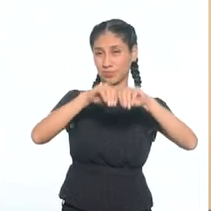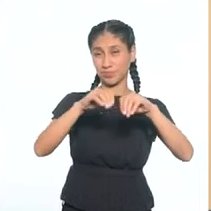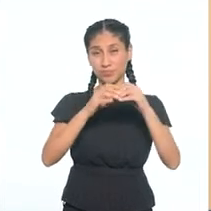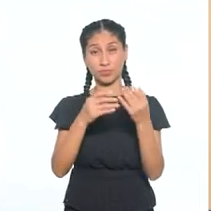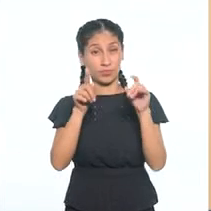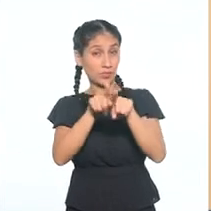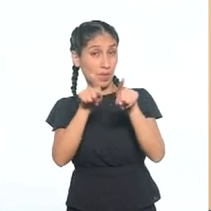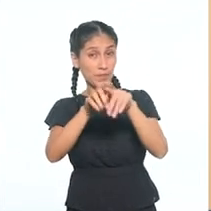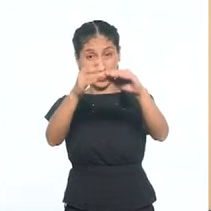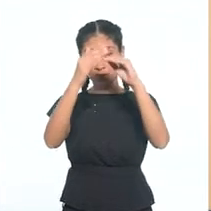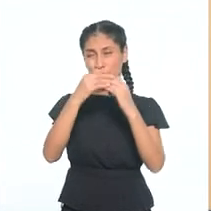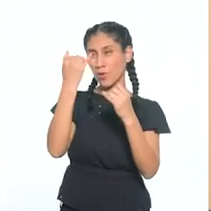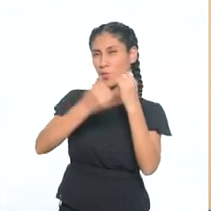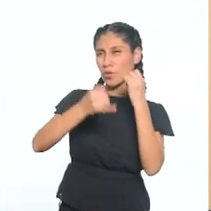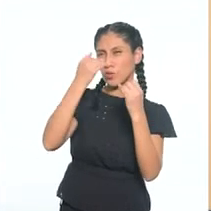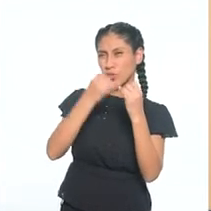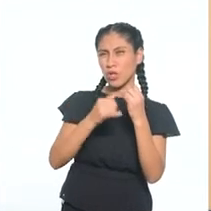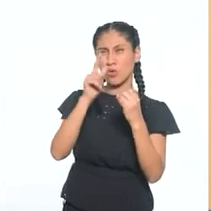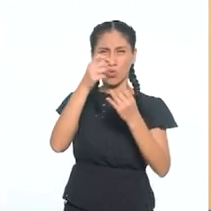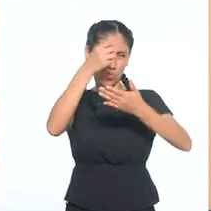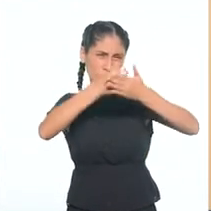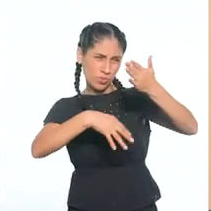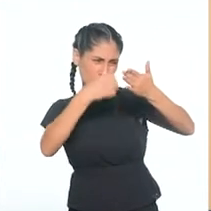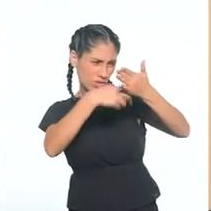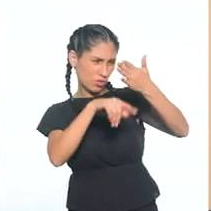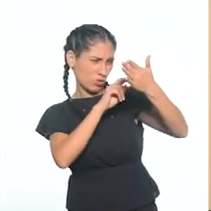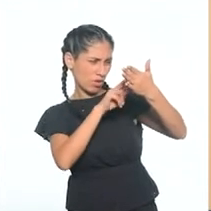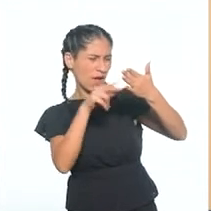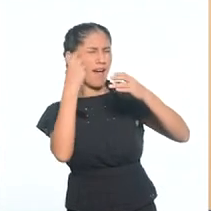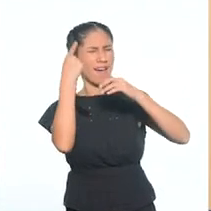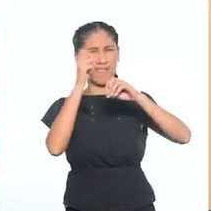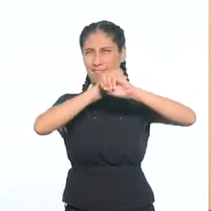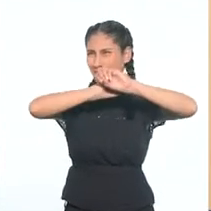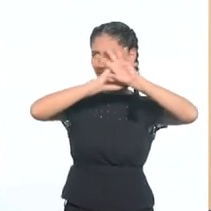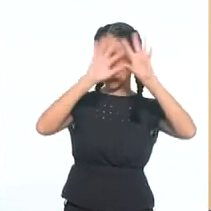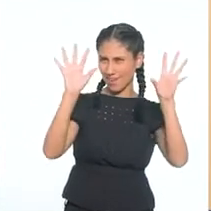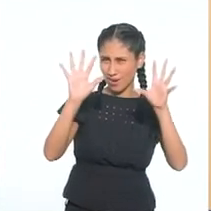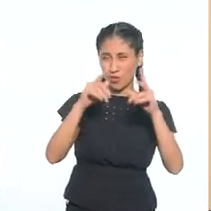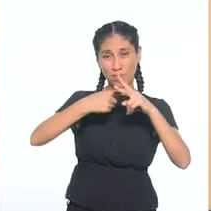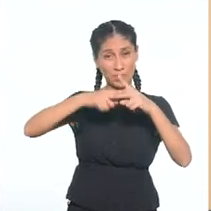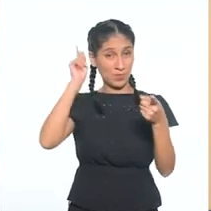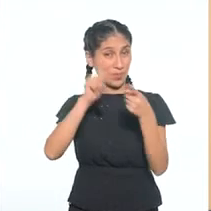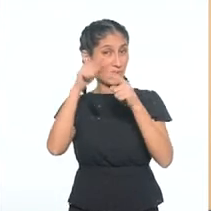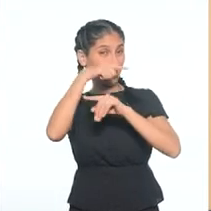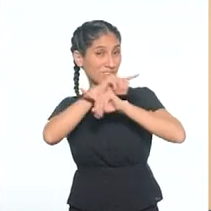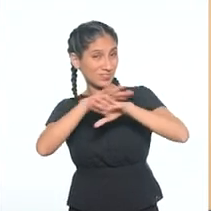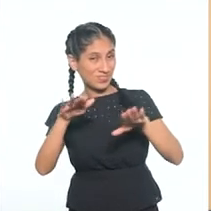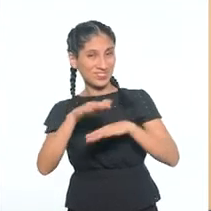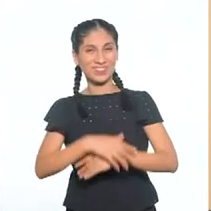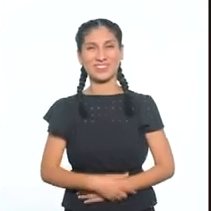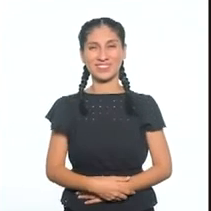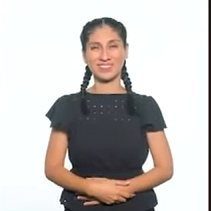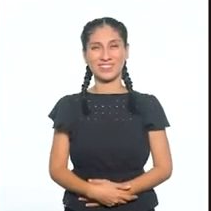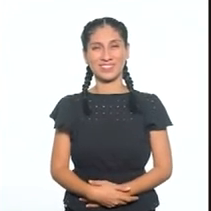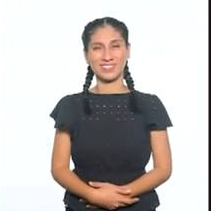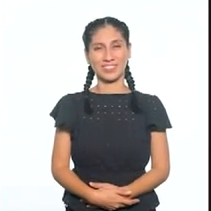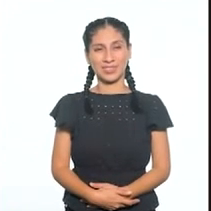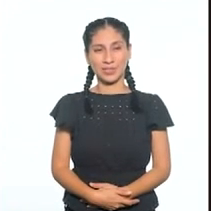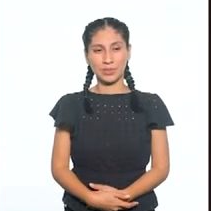como resultado tendremos un texto con claridad comprensiva de principio a fin